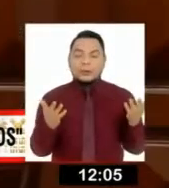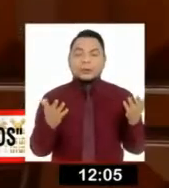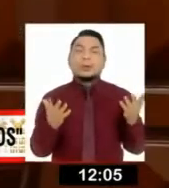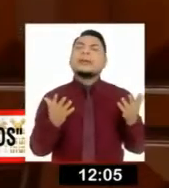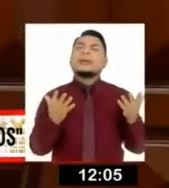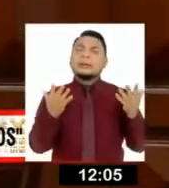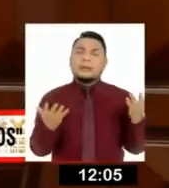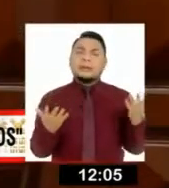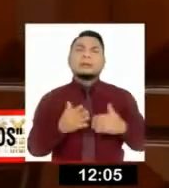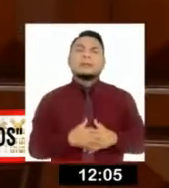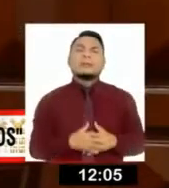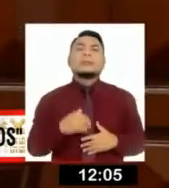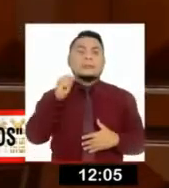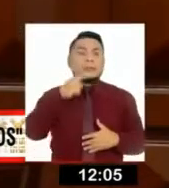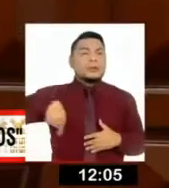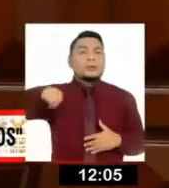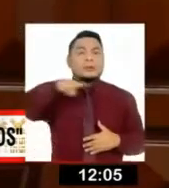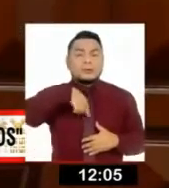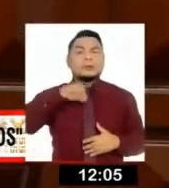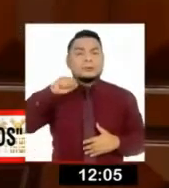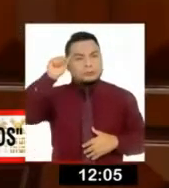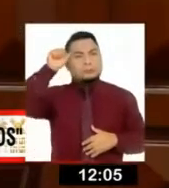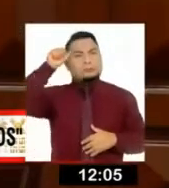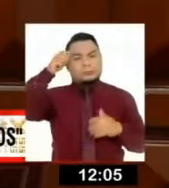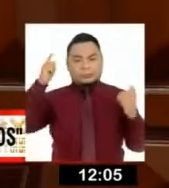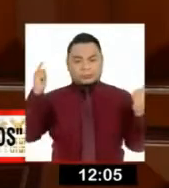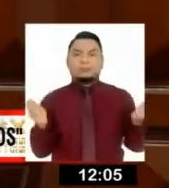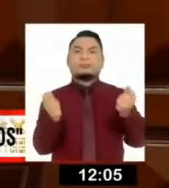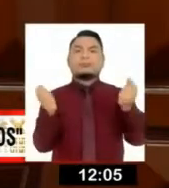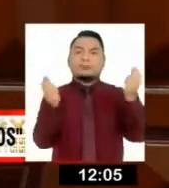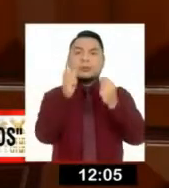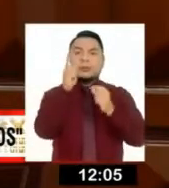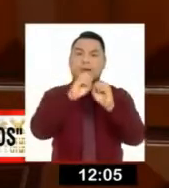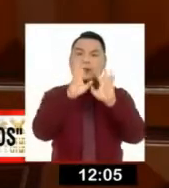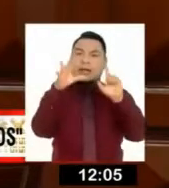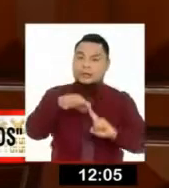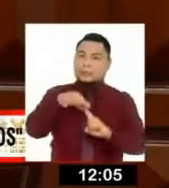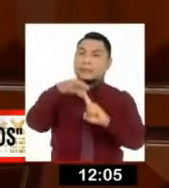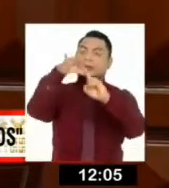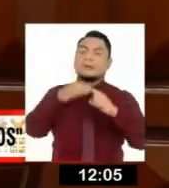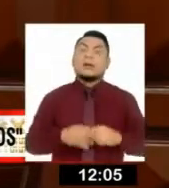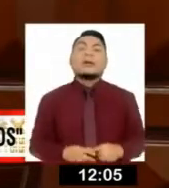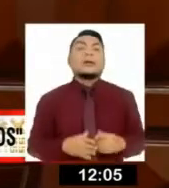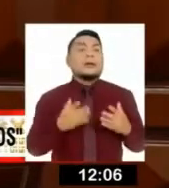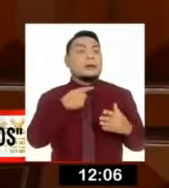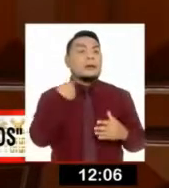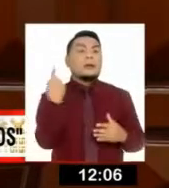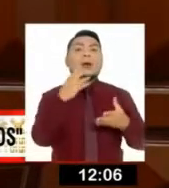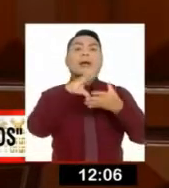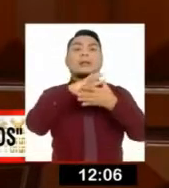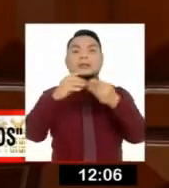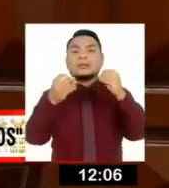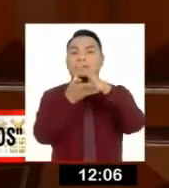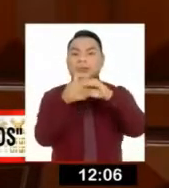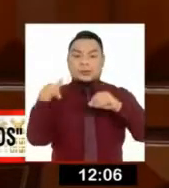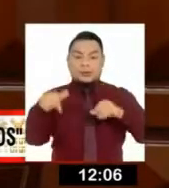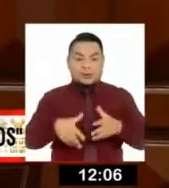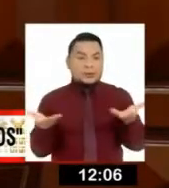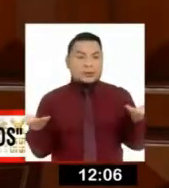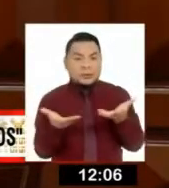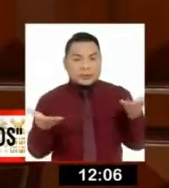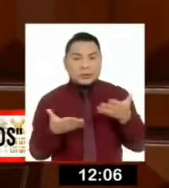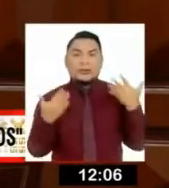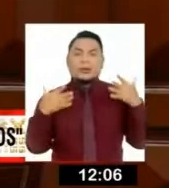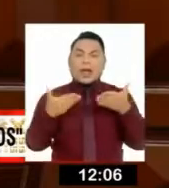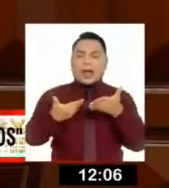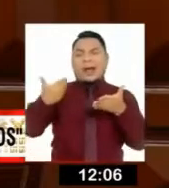de que conmemoramos una fecha tan simbólica, nuestra historia en este territorio viene de